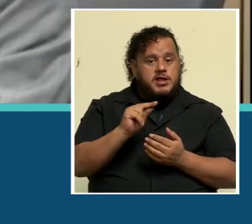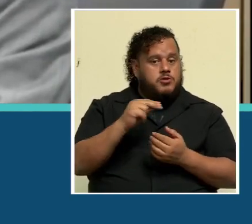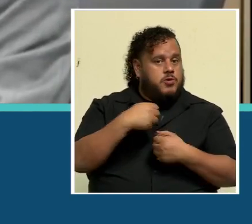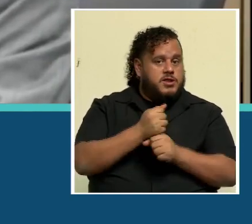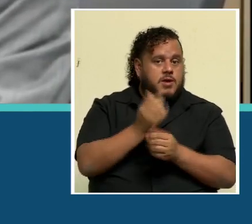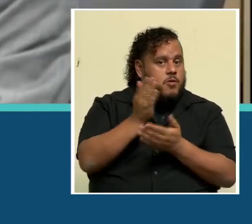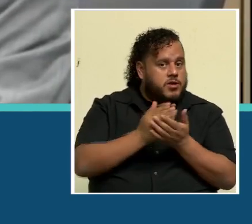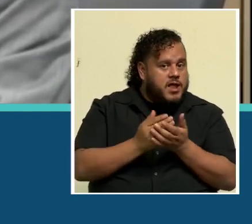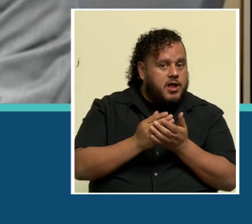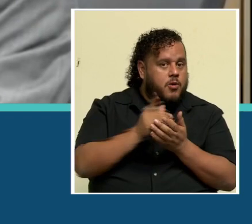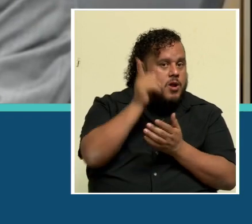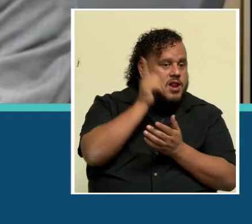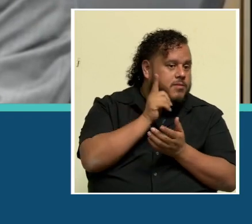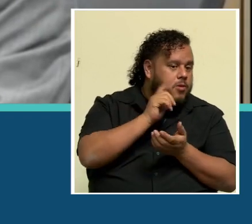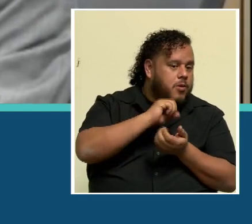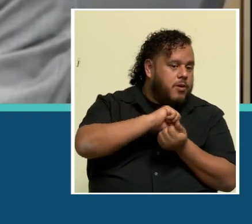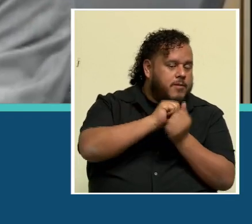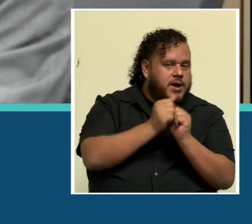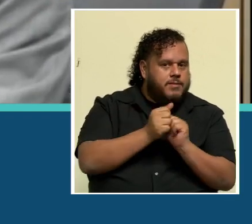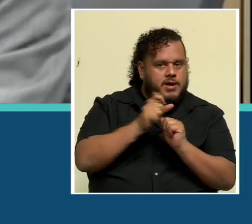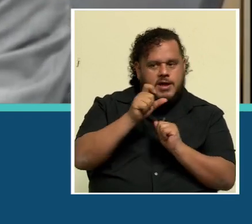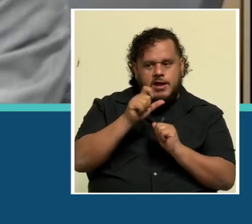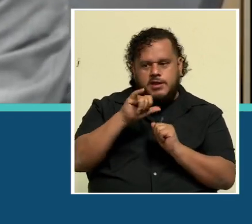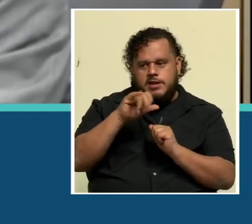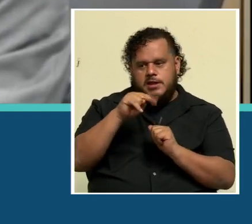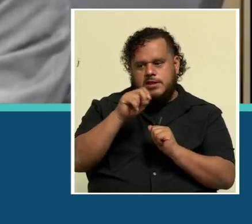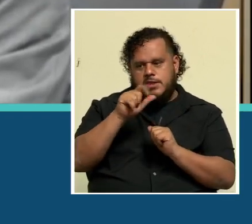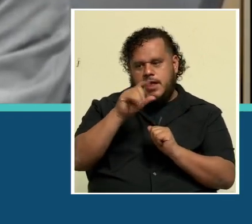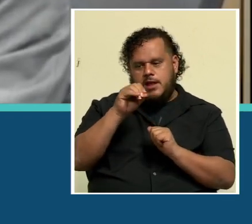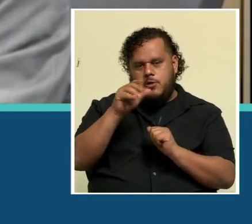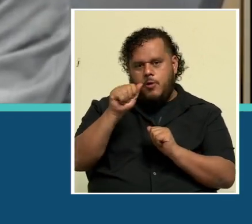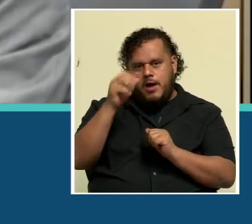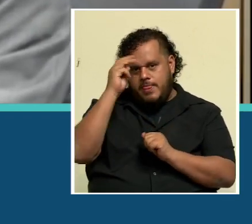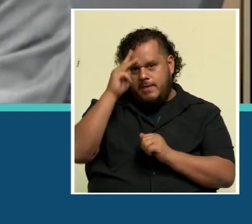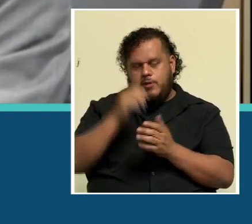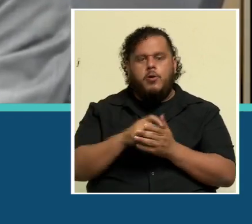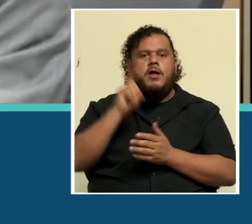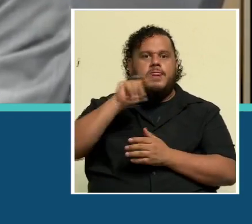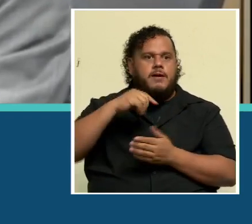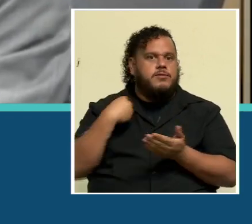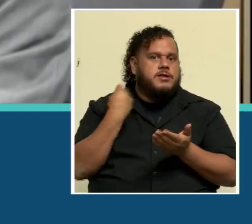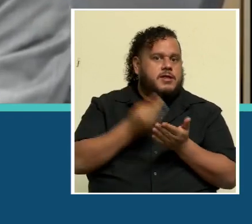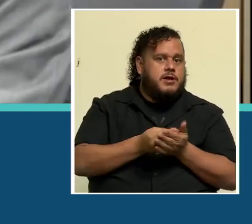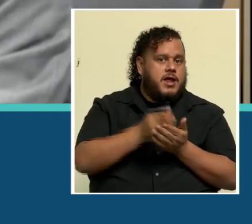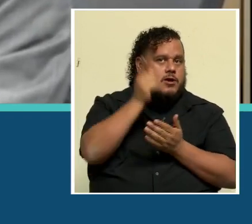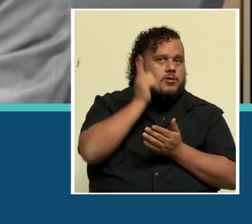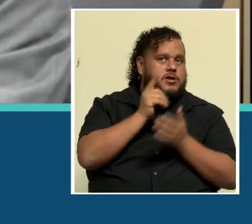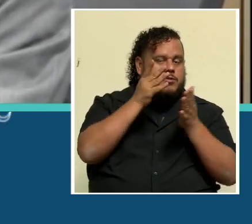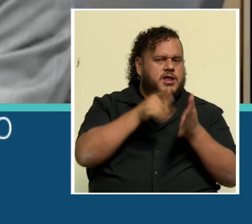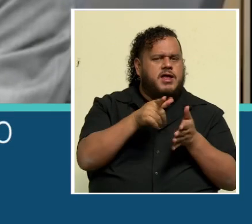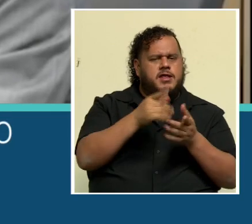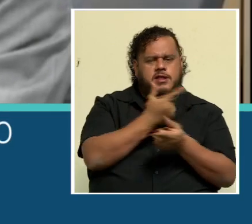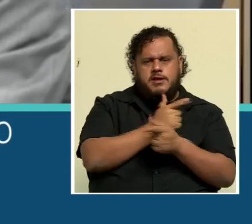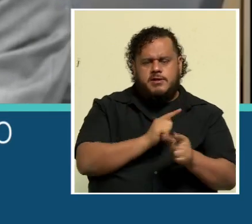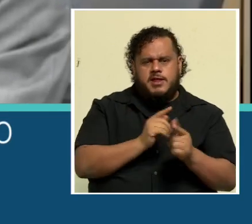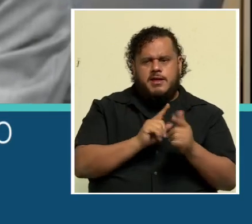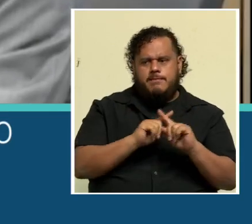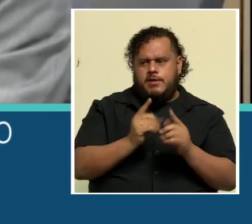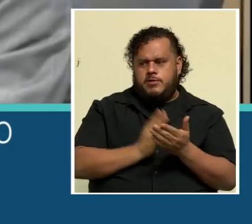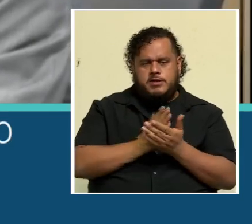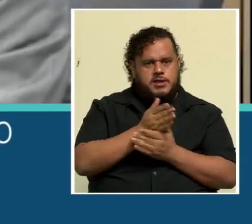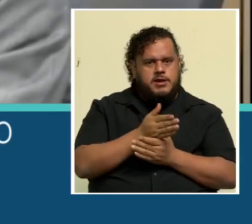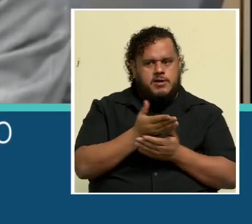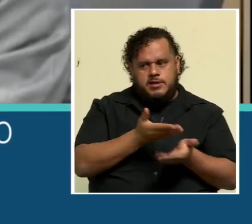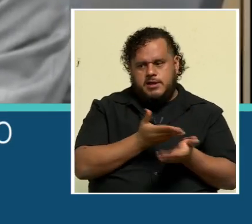el Sinaloa de México. Tenemos que devolverle a los limonenses esa libertad, pero es a través de